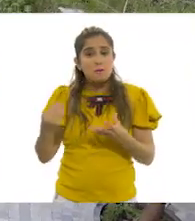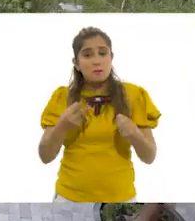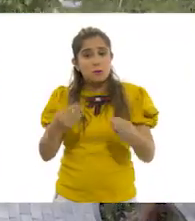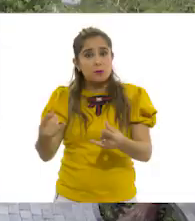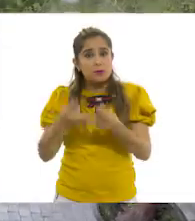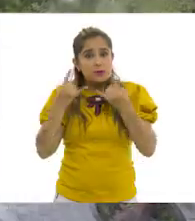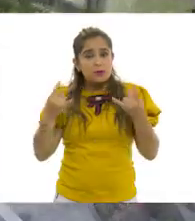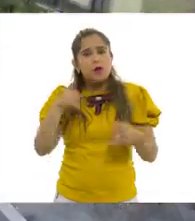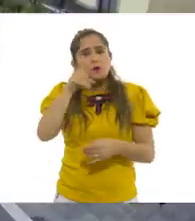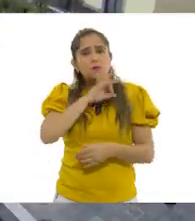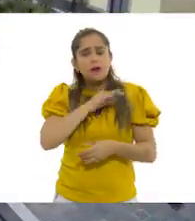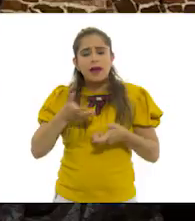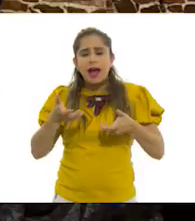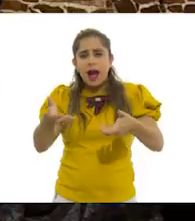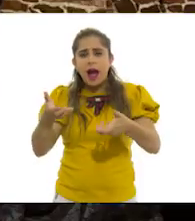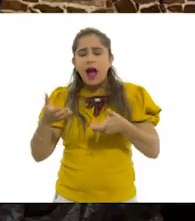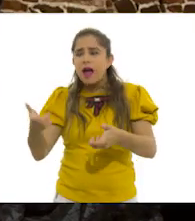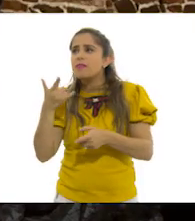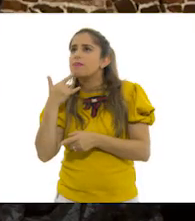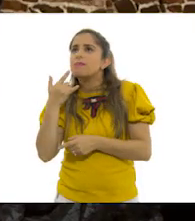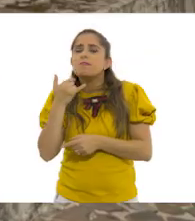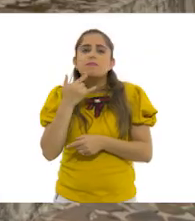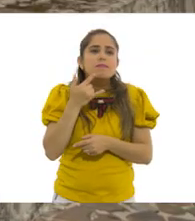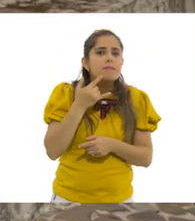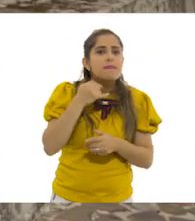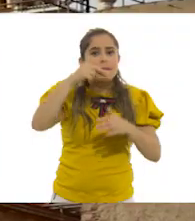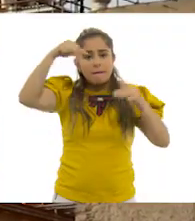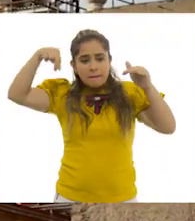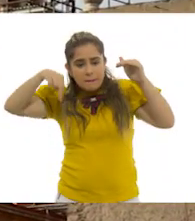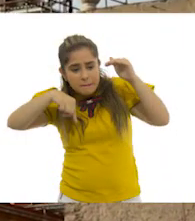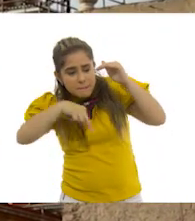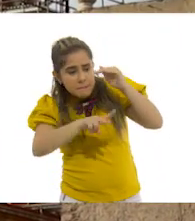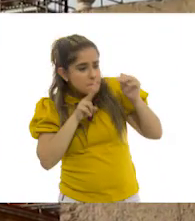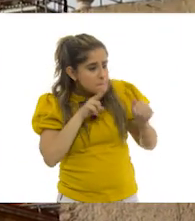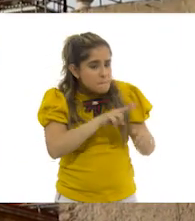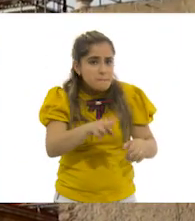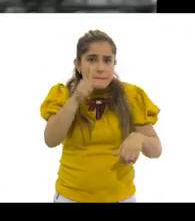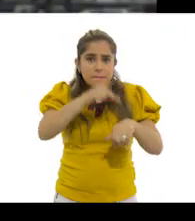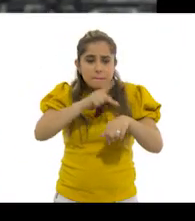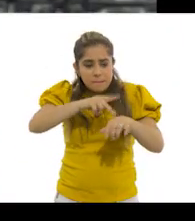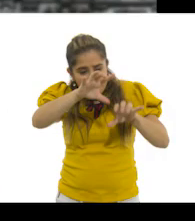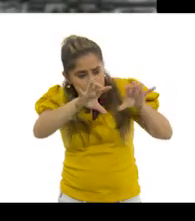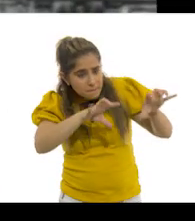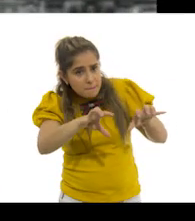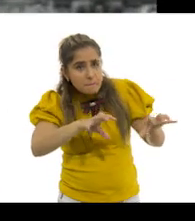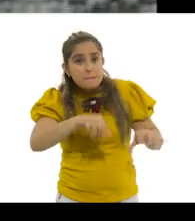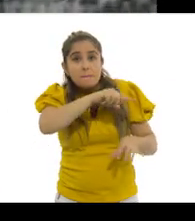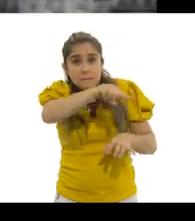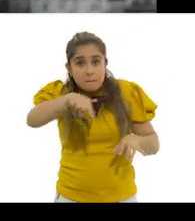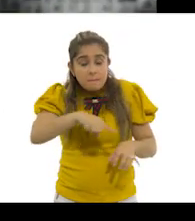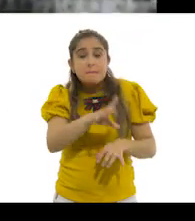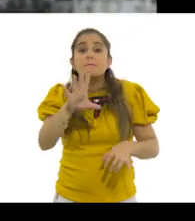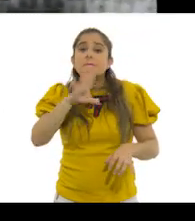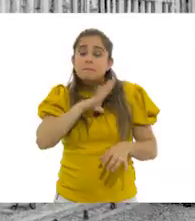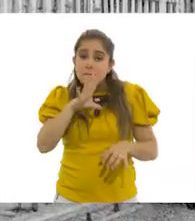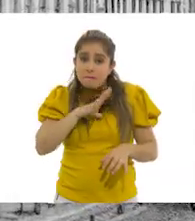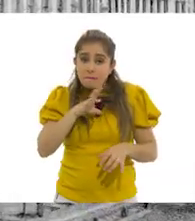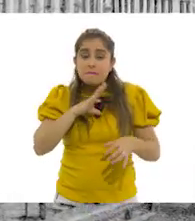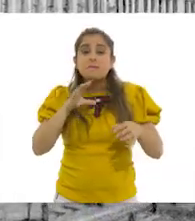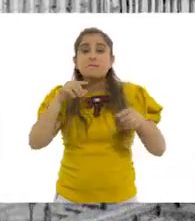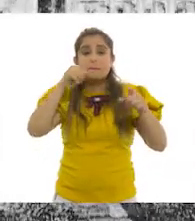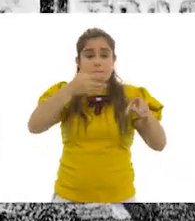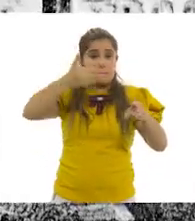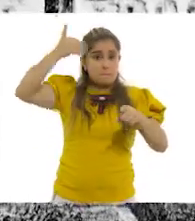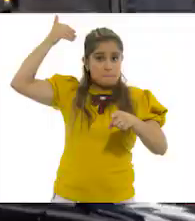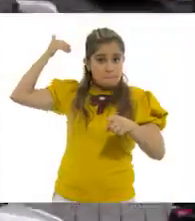Recorrer sus calles, hurgar entre sus cimientos, hacen evidente que aquí existe una estrecha correlación entre